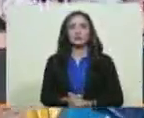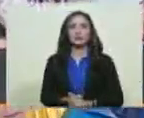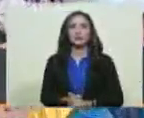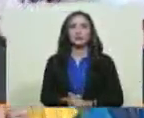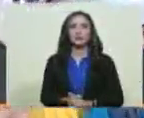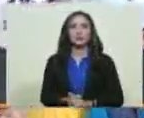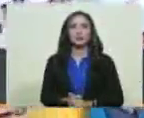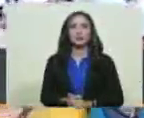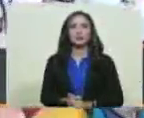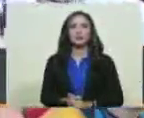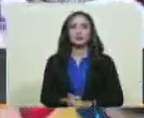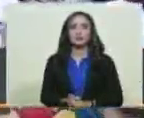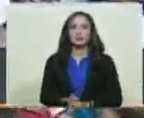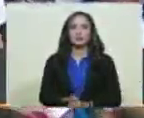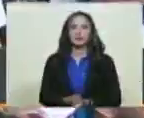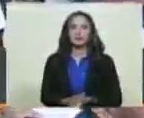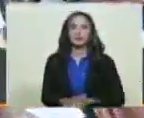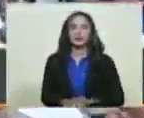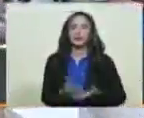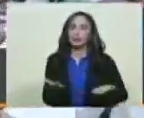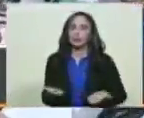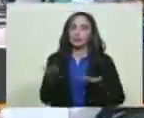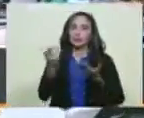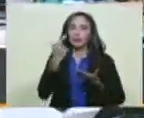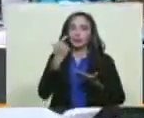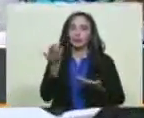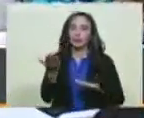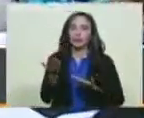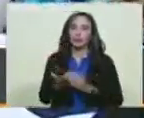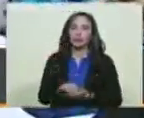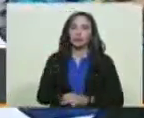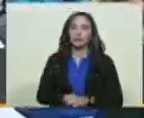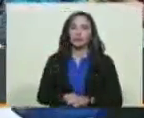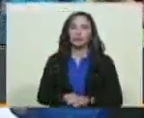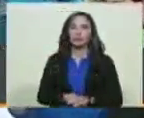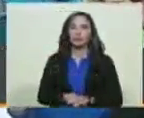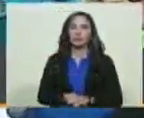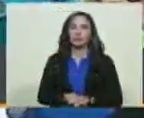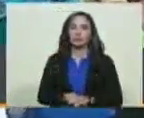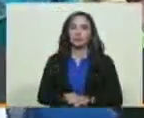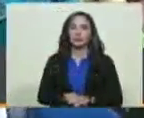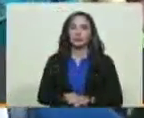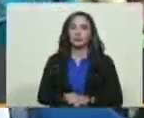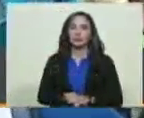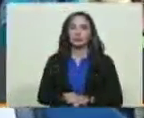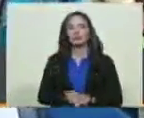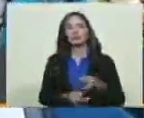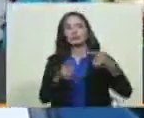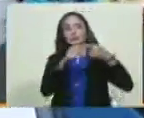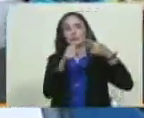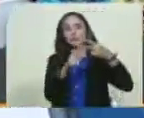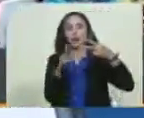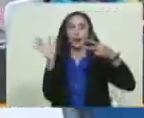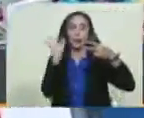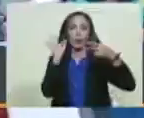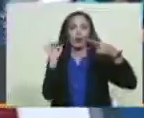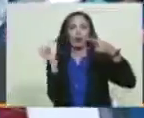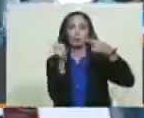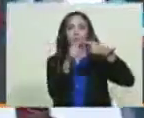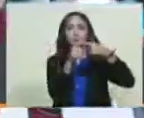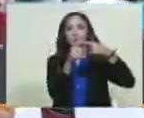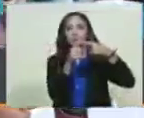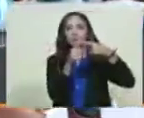y ahora si le doy la palabra ah paola valentina brito